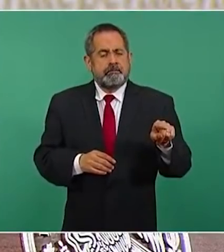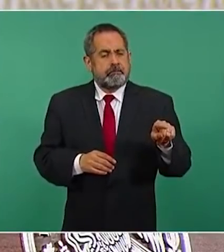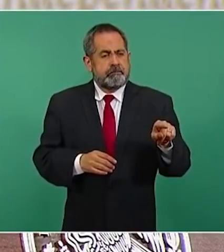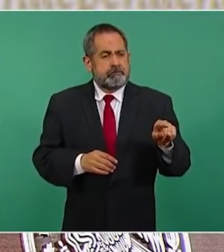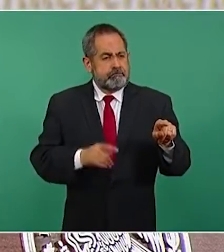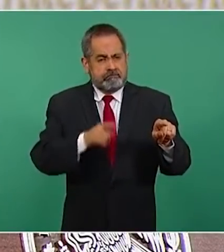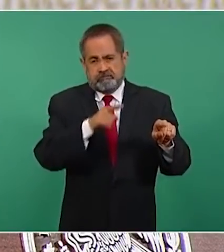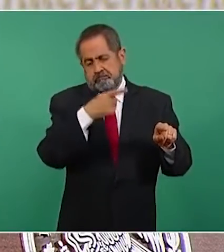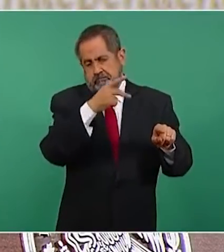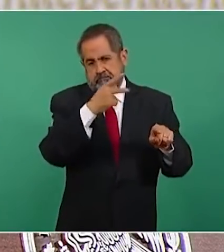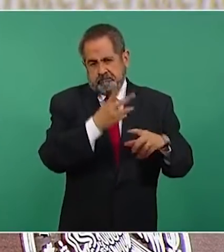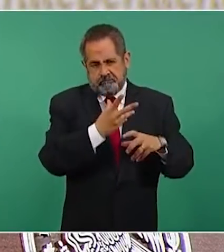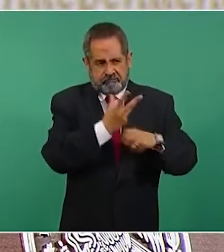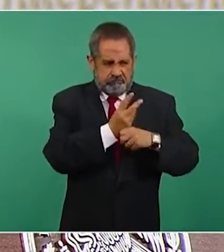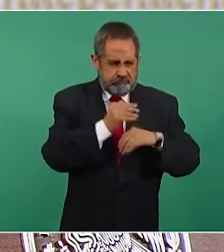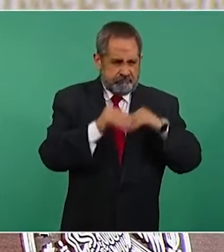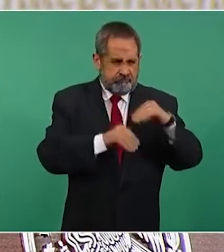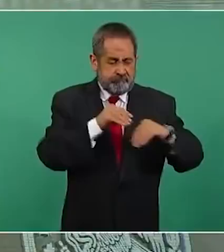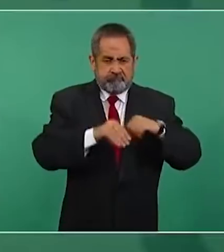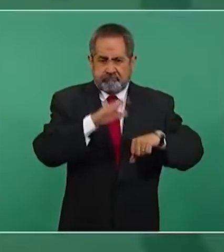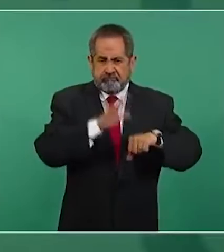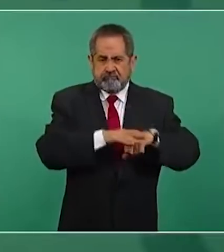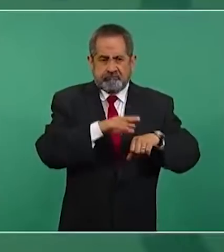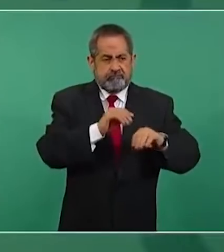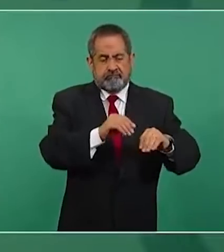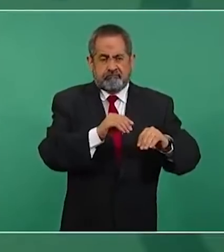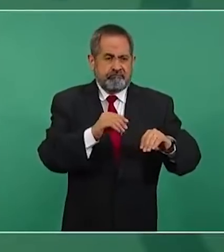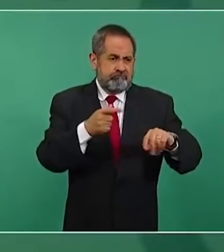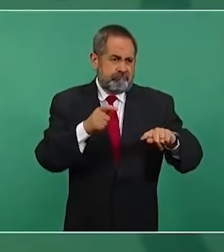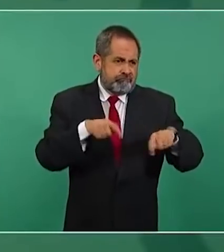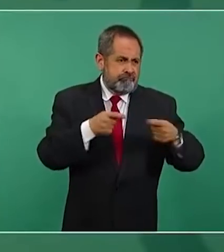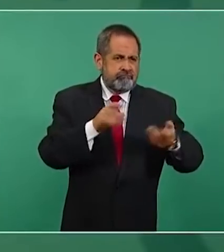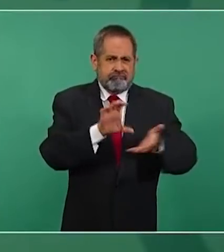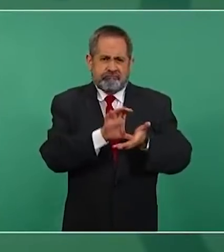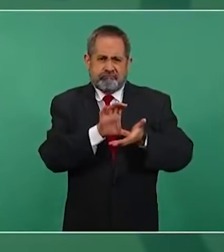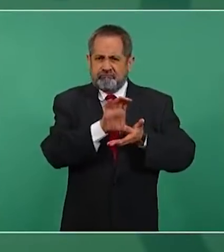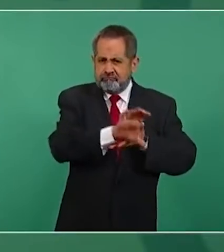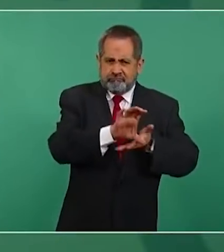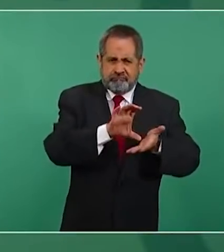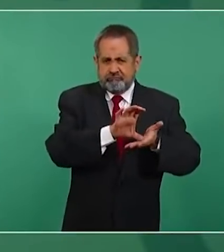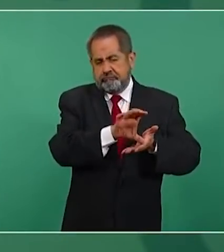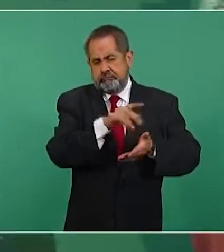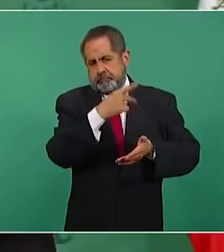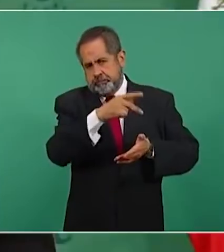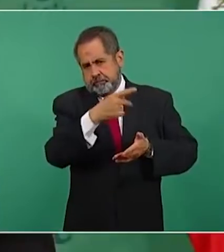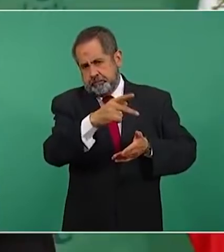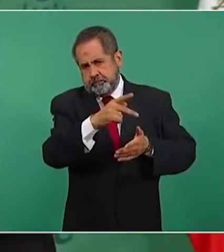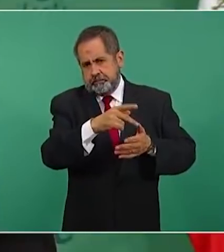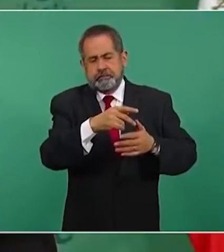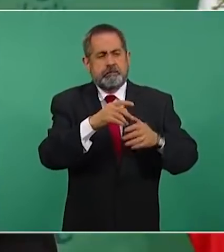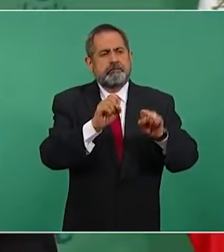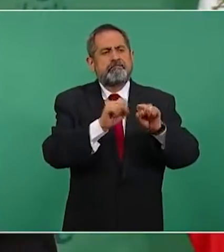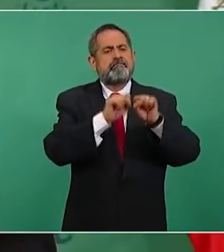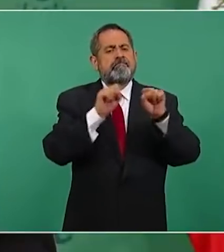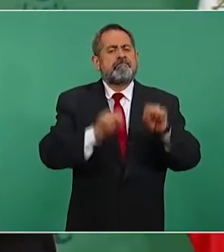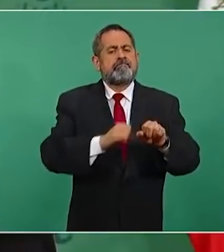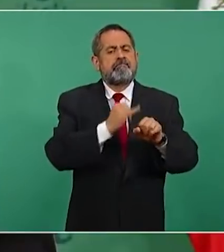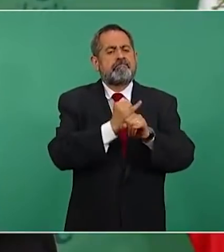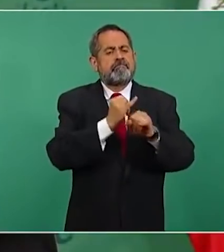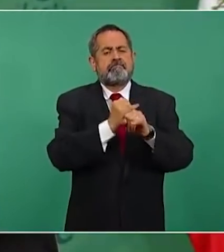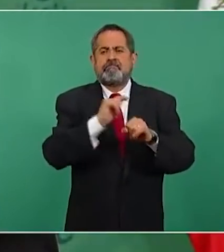y reforzar con muchos recursos todo su sistema de